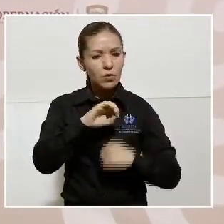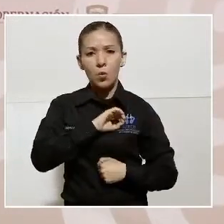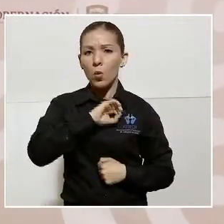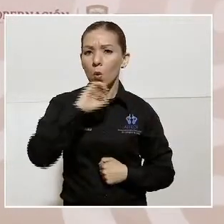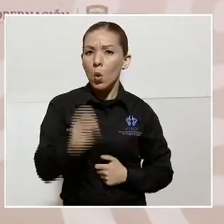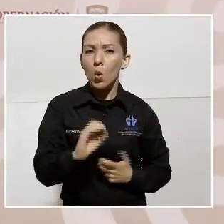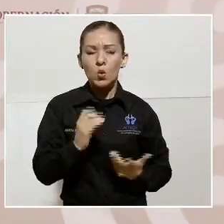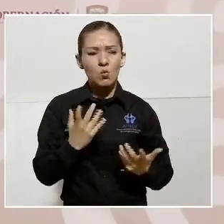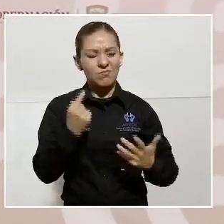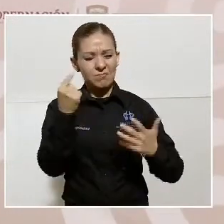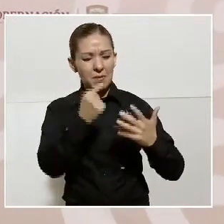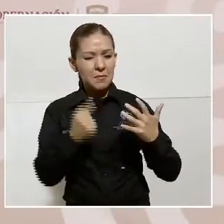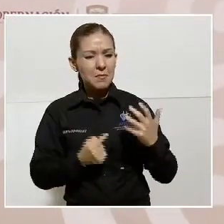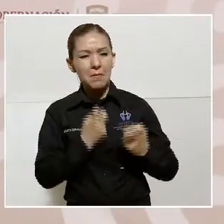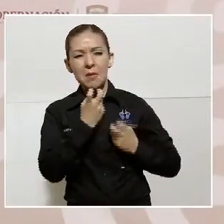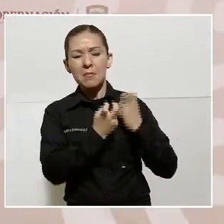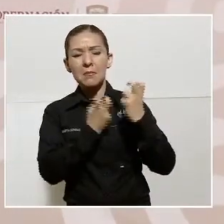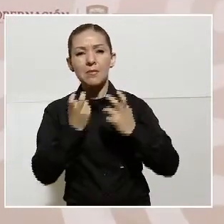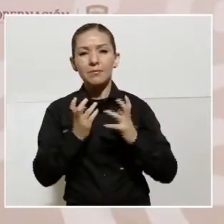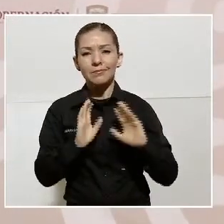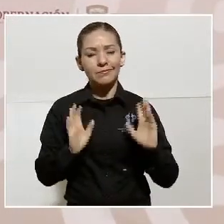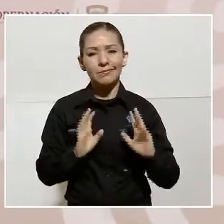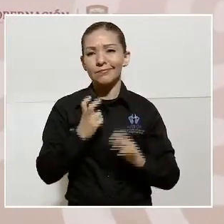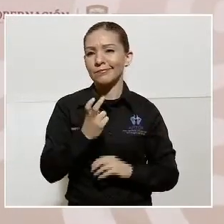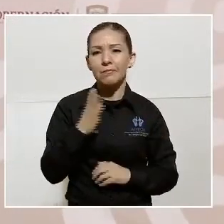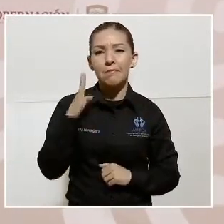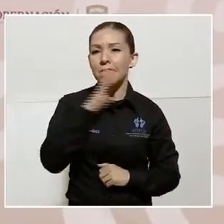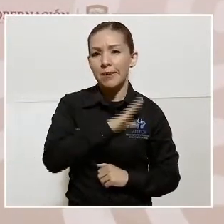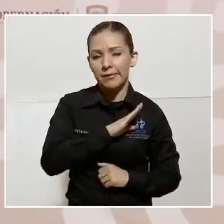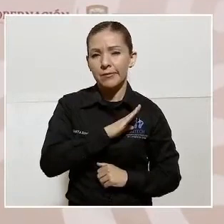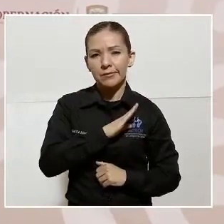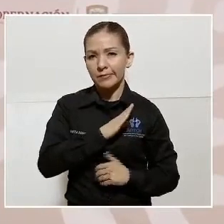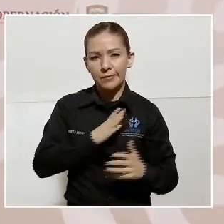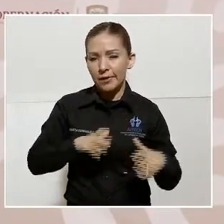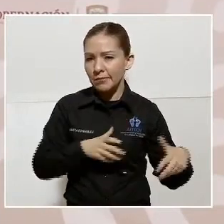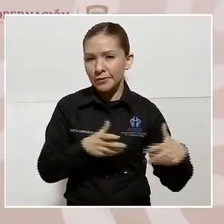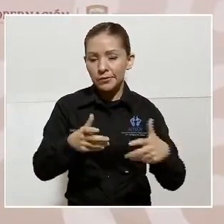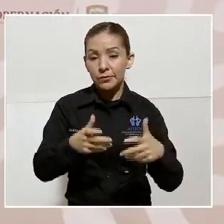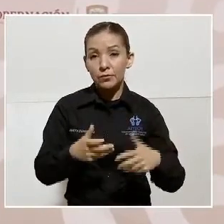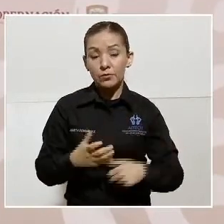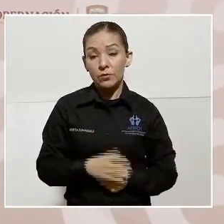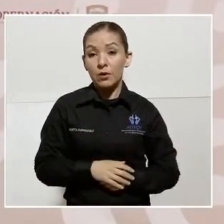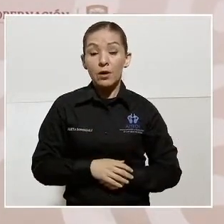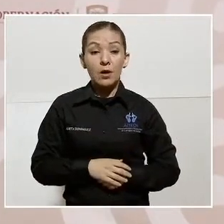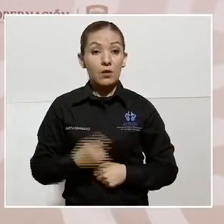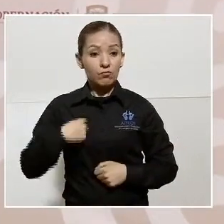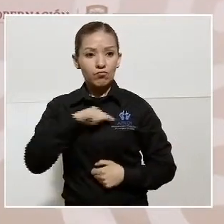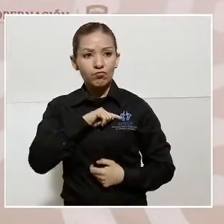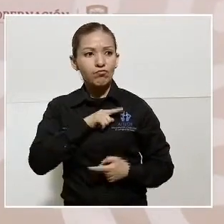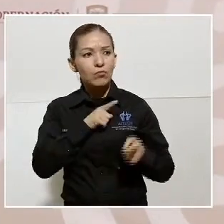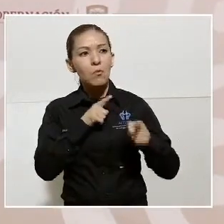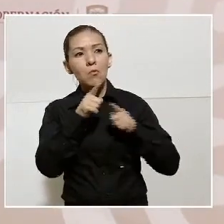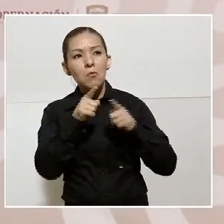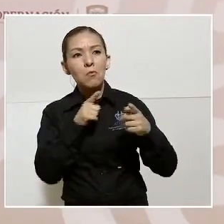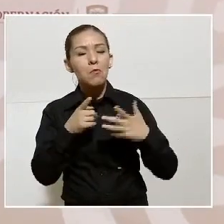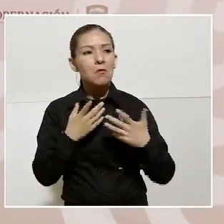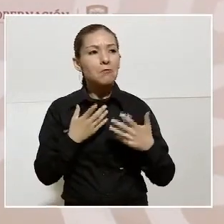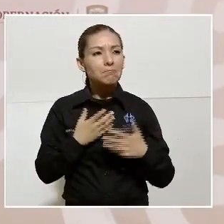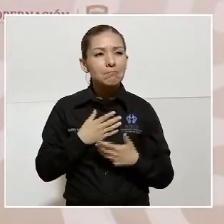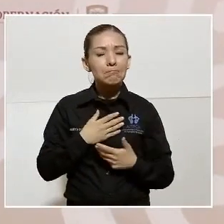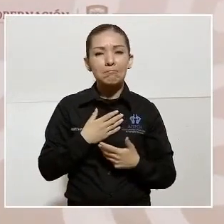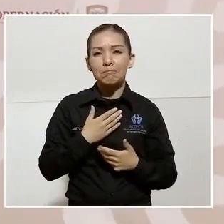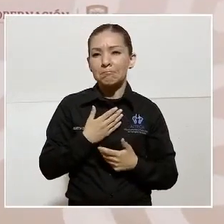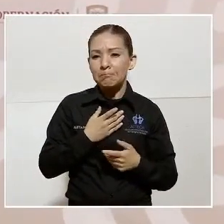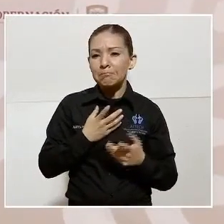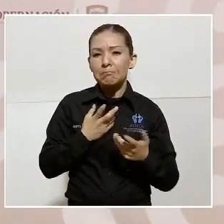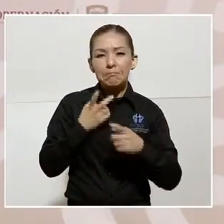prejuicio siempre serán un camino equivocado. La guerra sucia comprende un periodo especialmente complejo